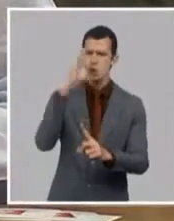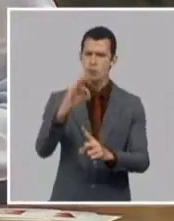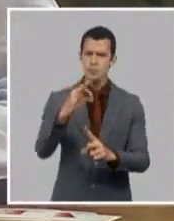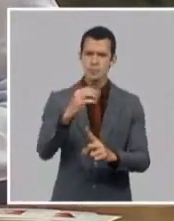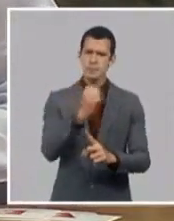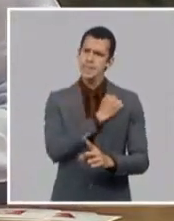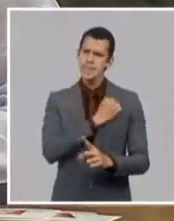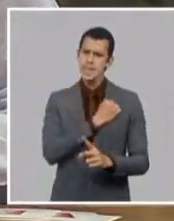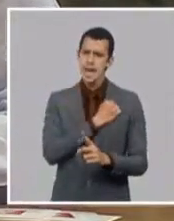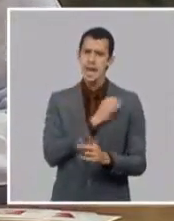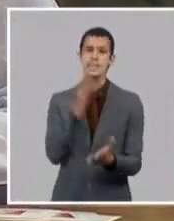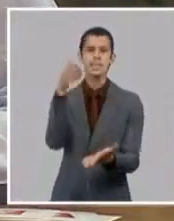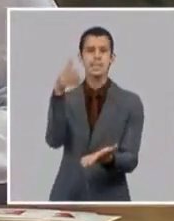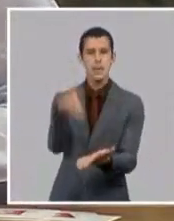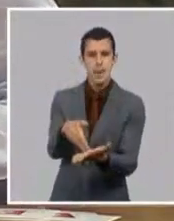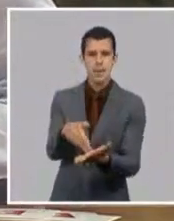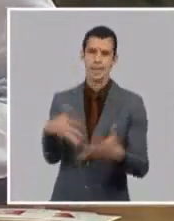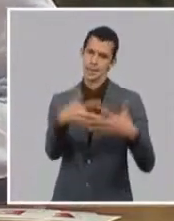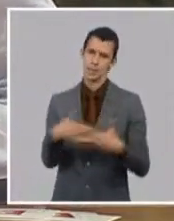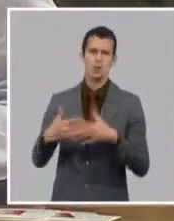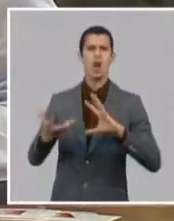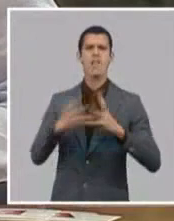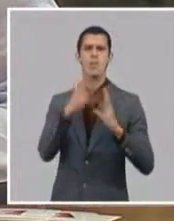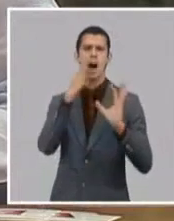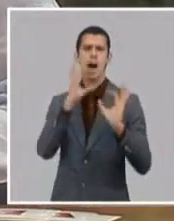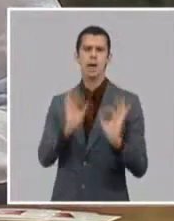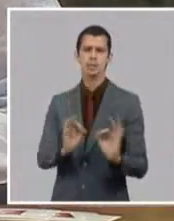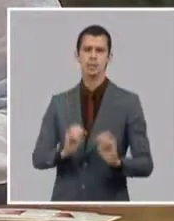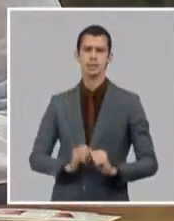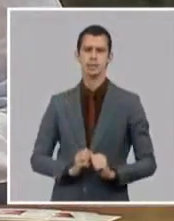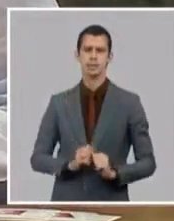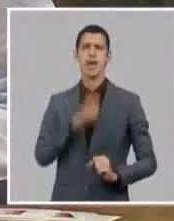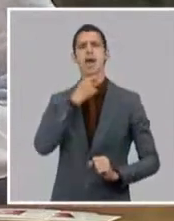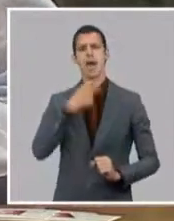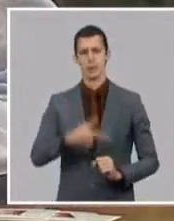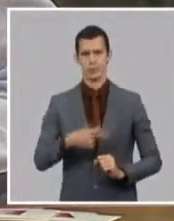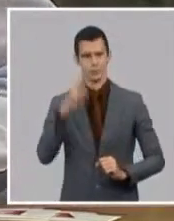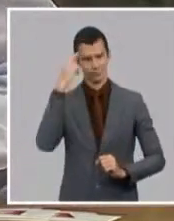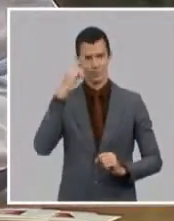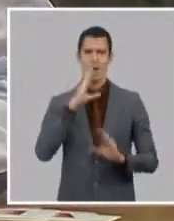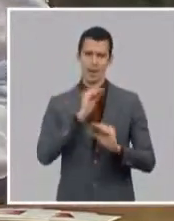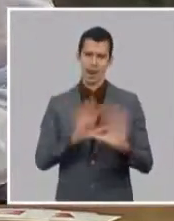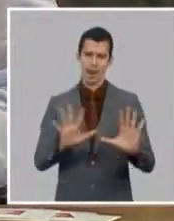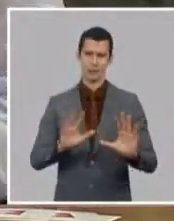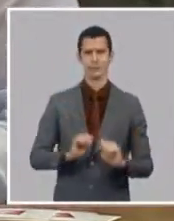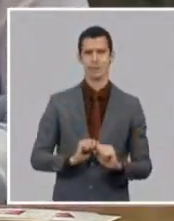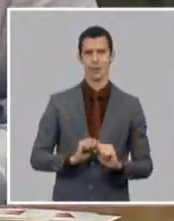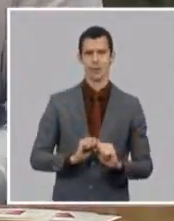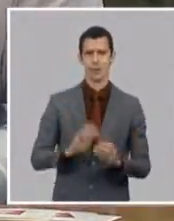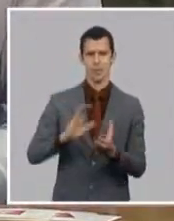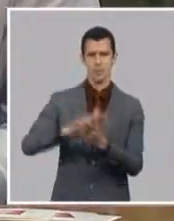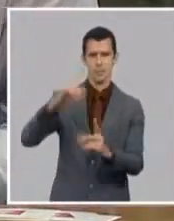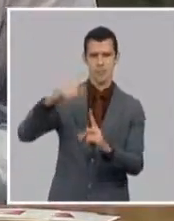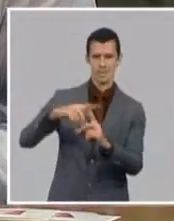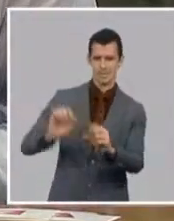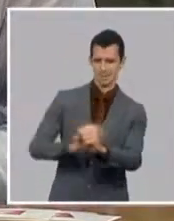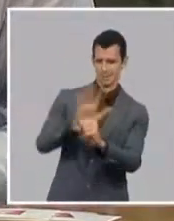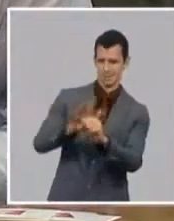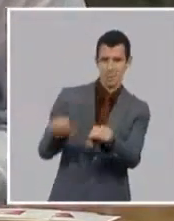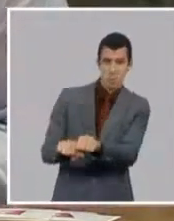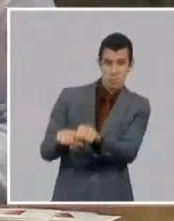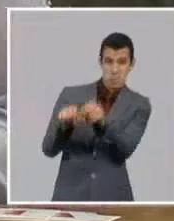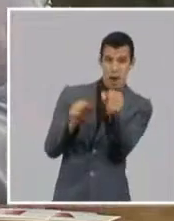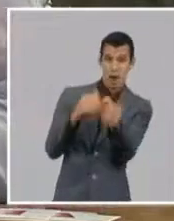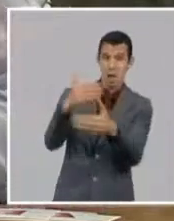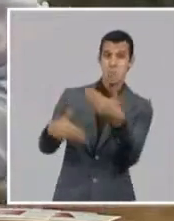Se envió un equipo presidido por un miembro del secretariado del Comité Central del Partido, por un viceprimer ministro